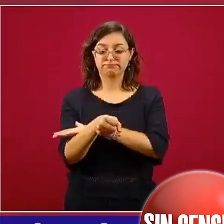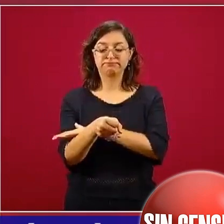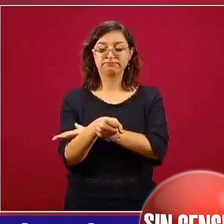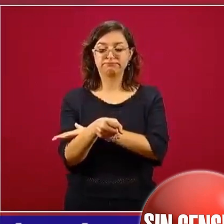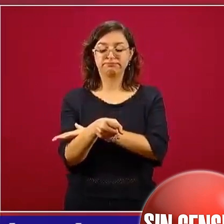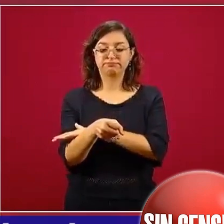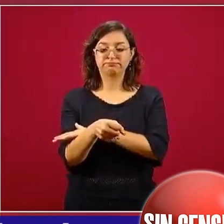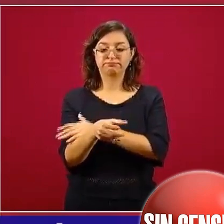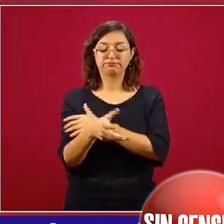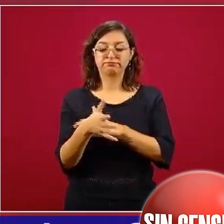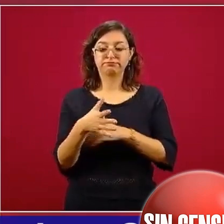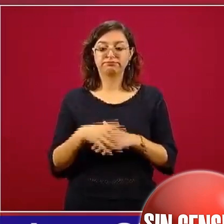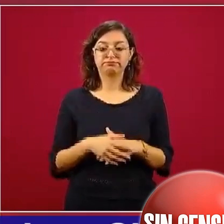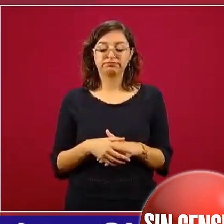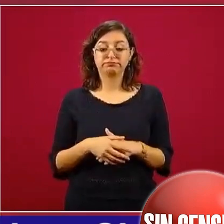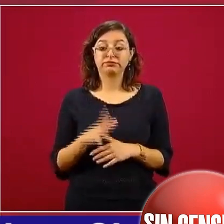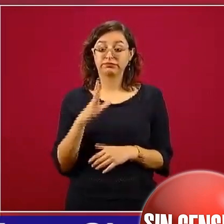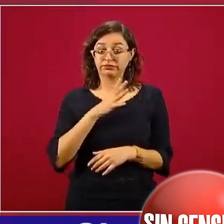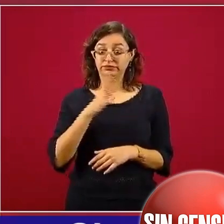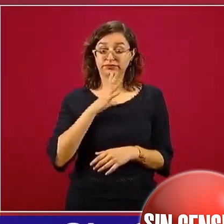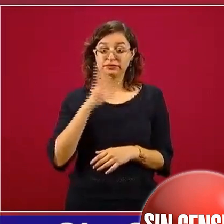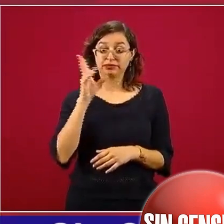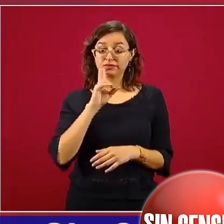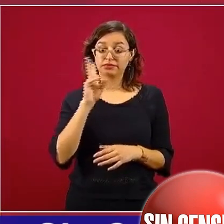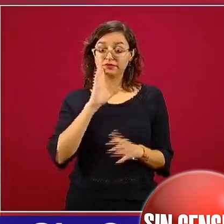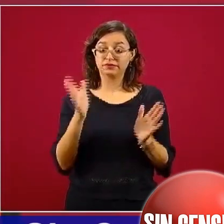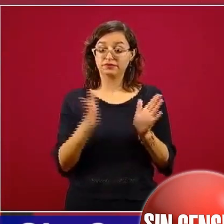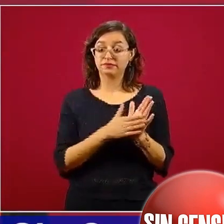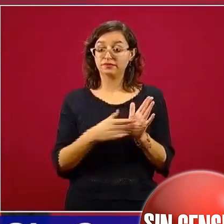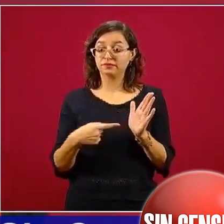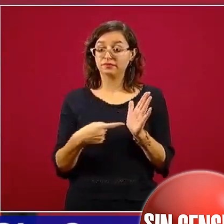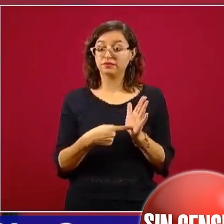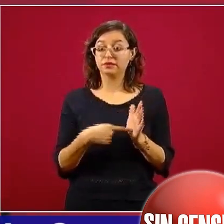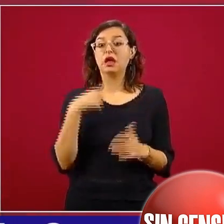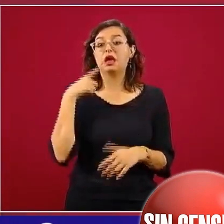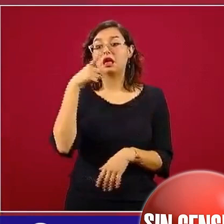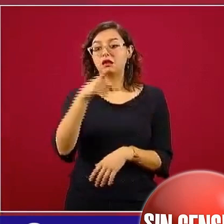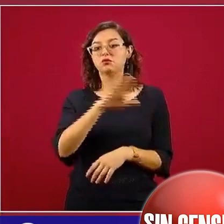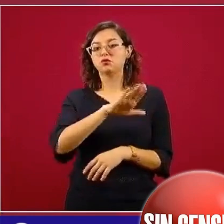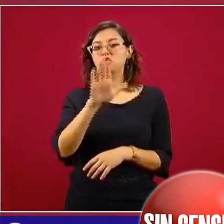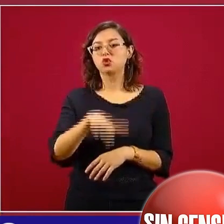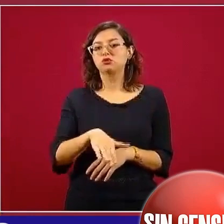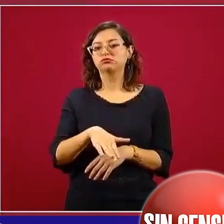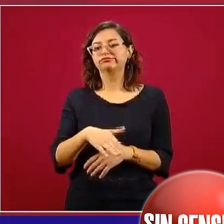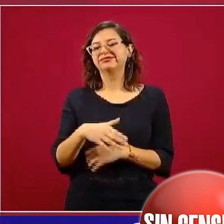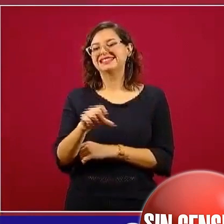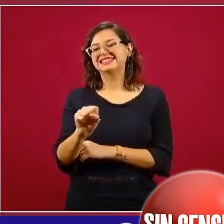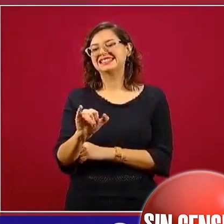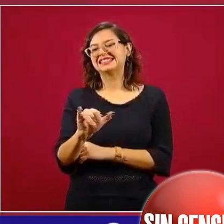y está probado que murió de cirrosis.